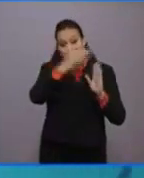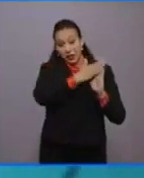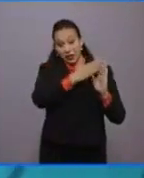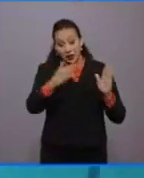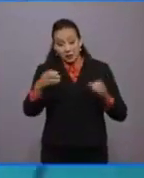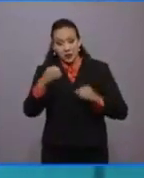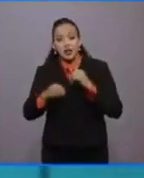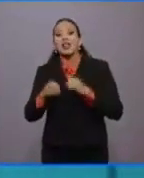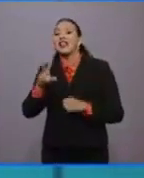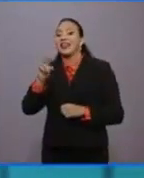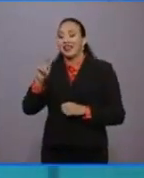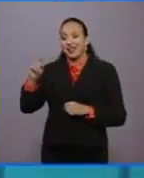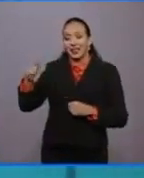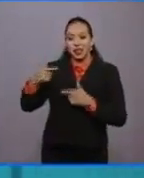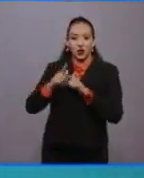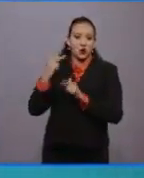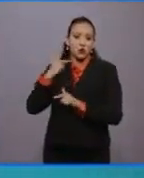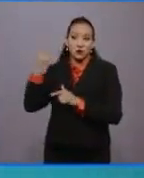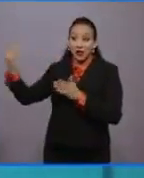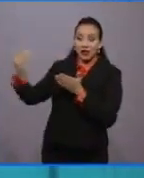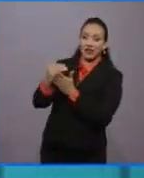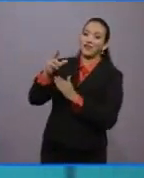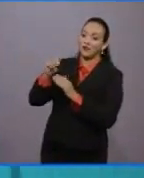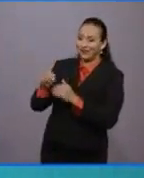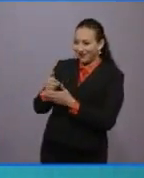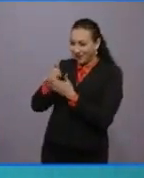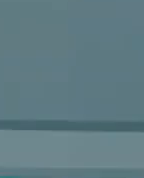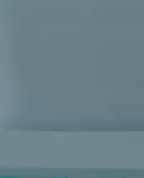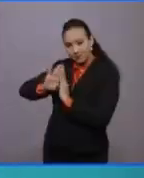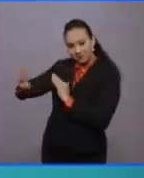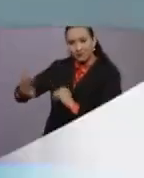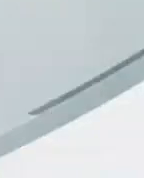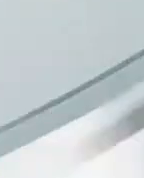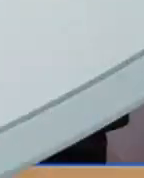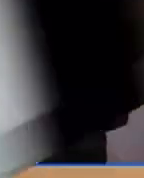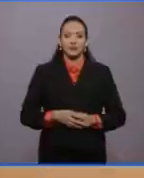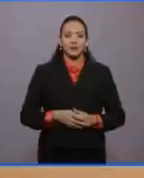no intervención de los partidos políticos.